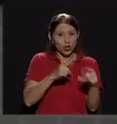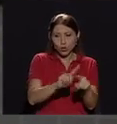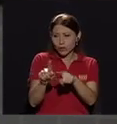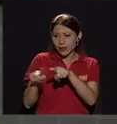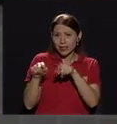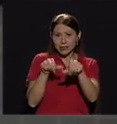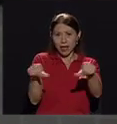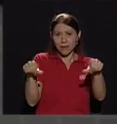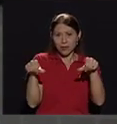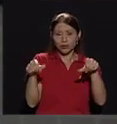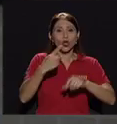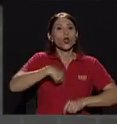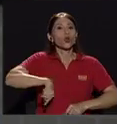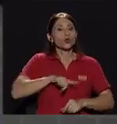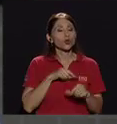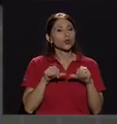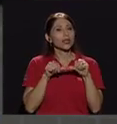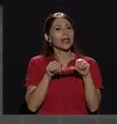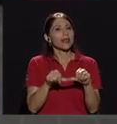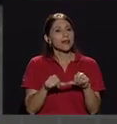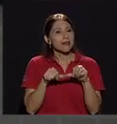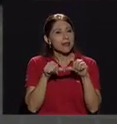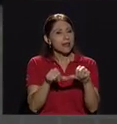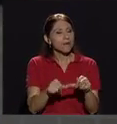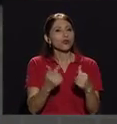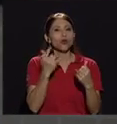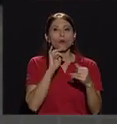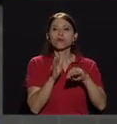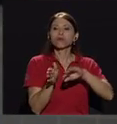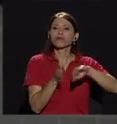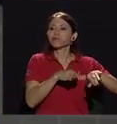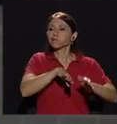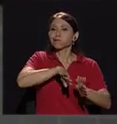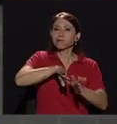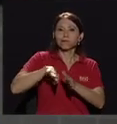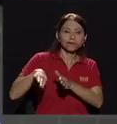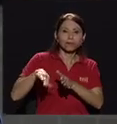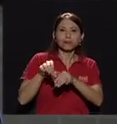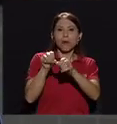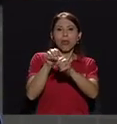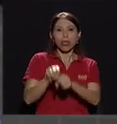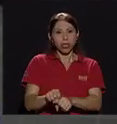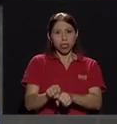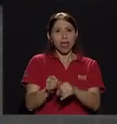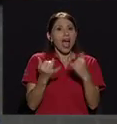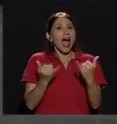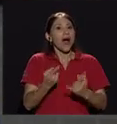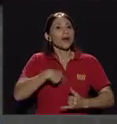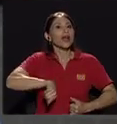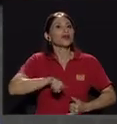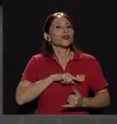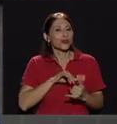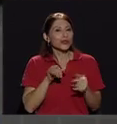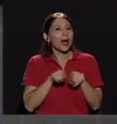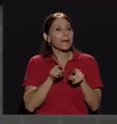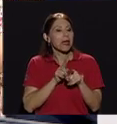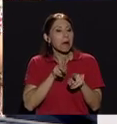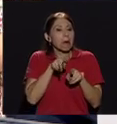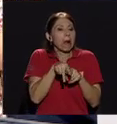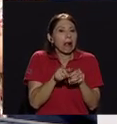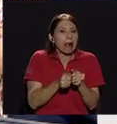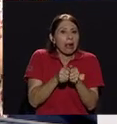de todos los espacios, seguimos rompiendo todos esos esquemas, enfrentando barriales que ahora son los